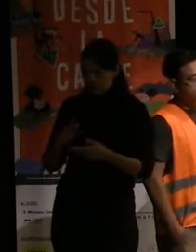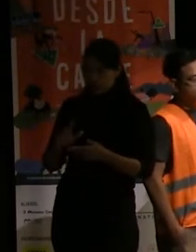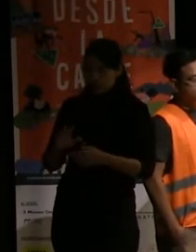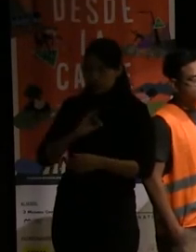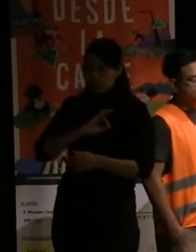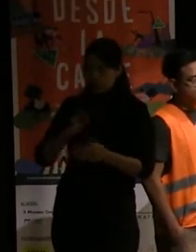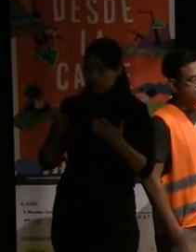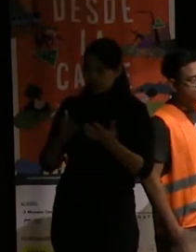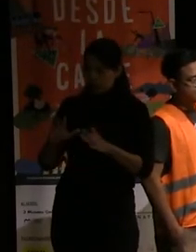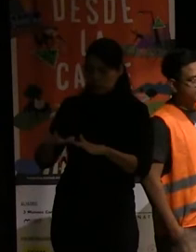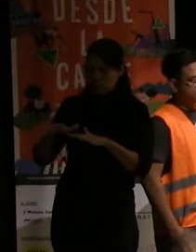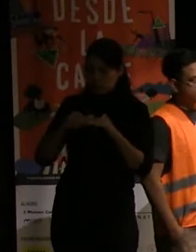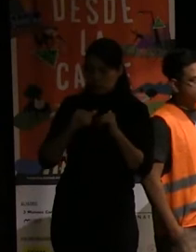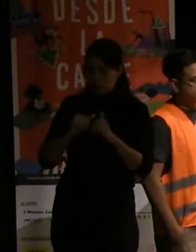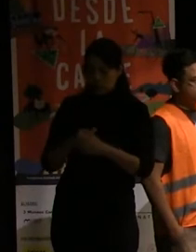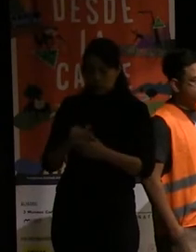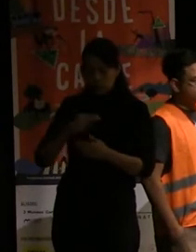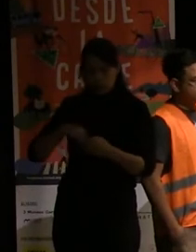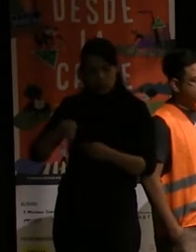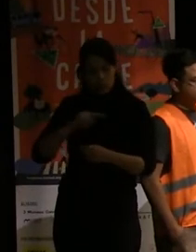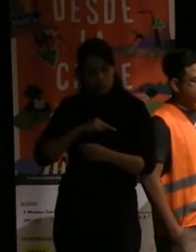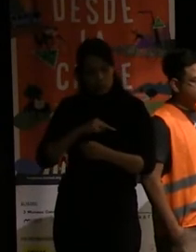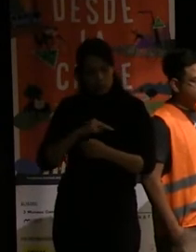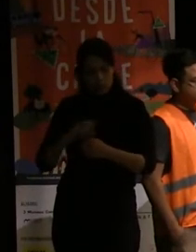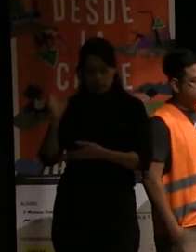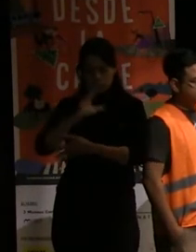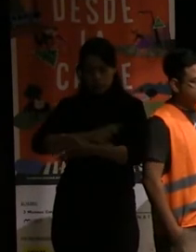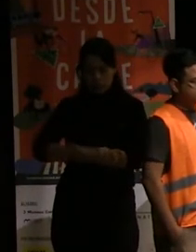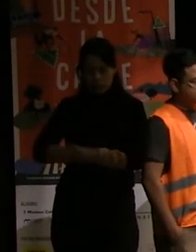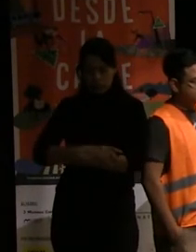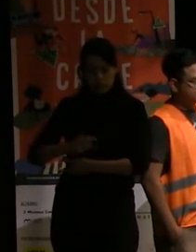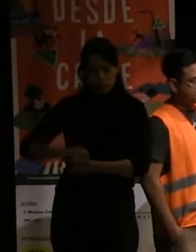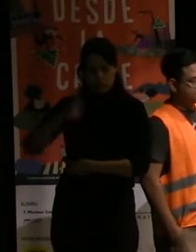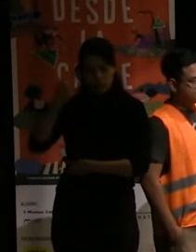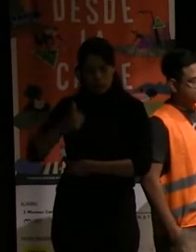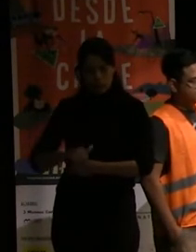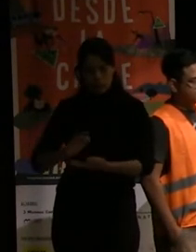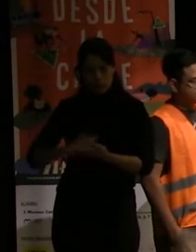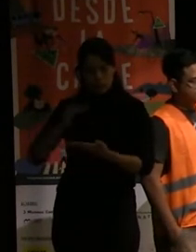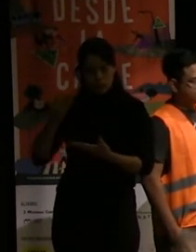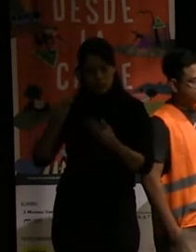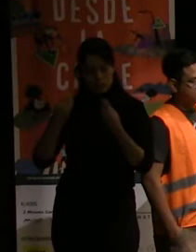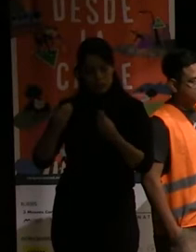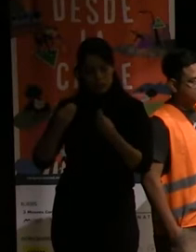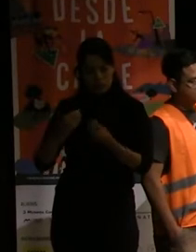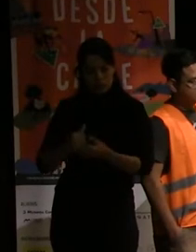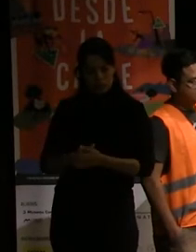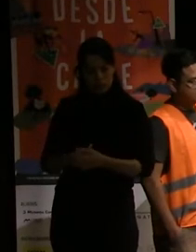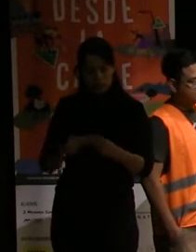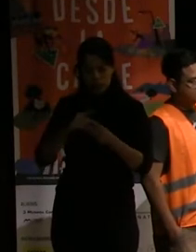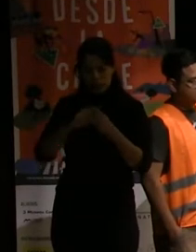este evento a nuestros aliados principalmente agradecemos muchísimo a